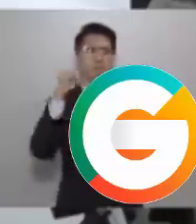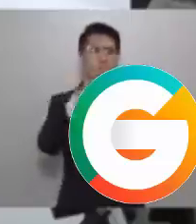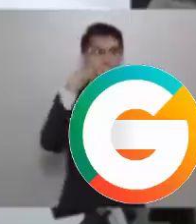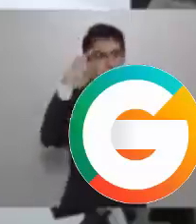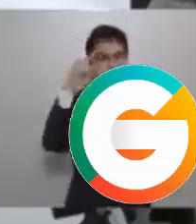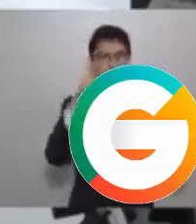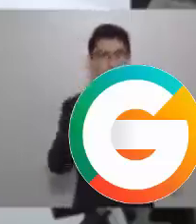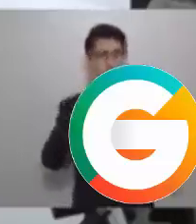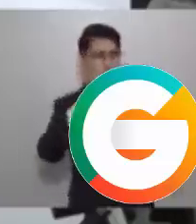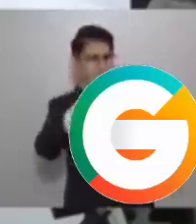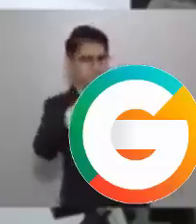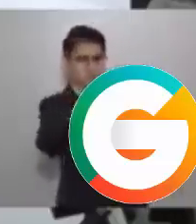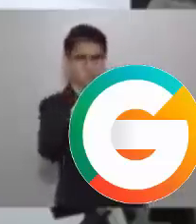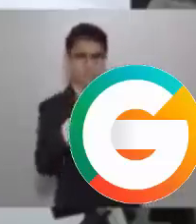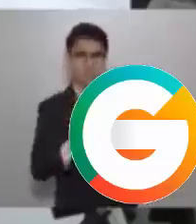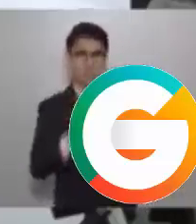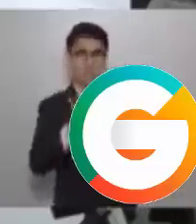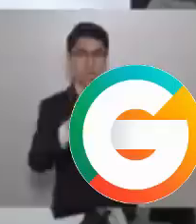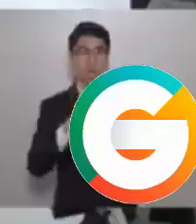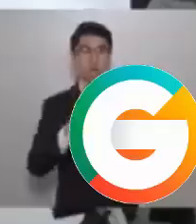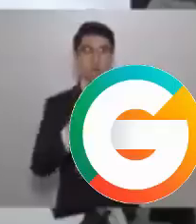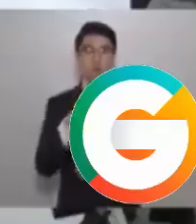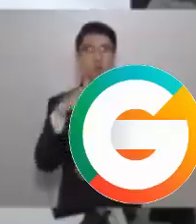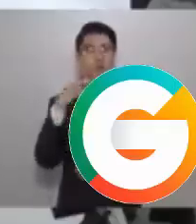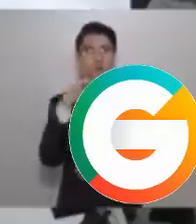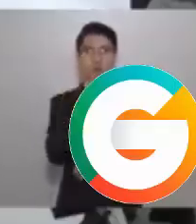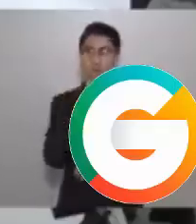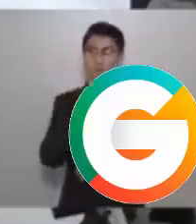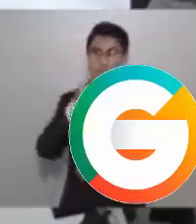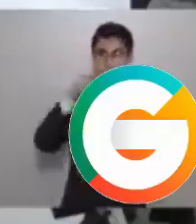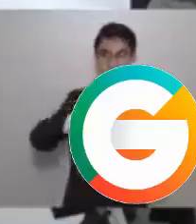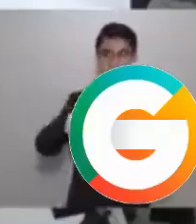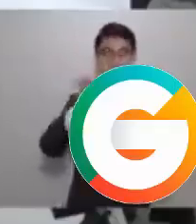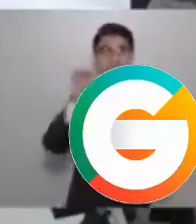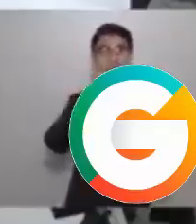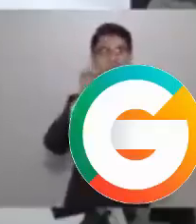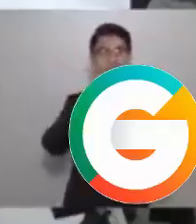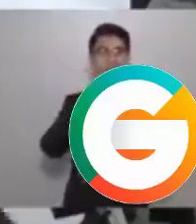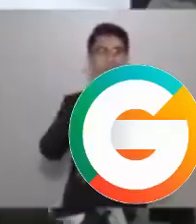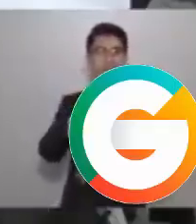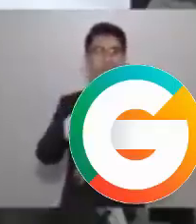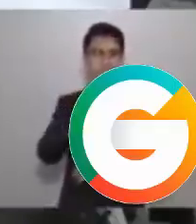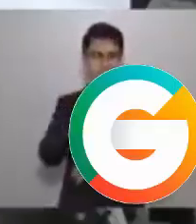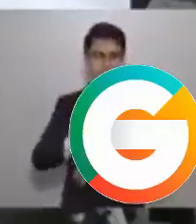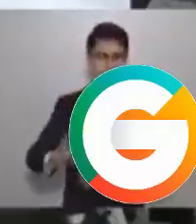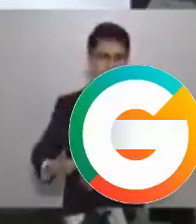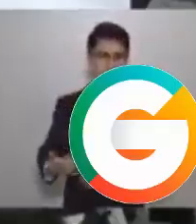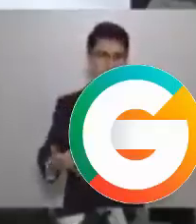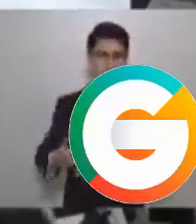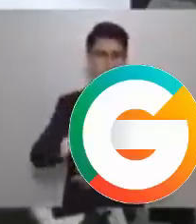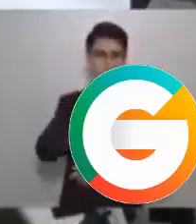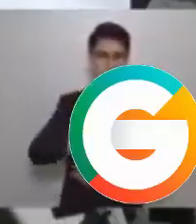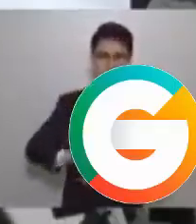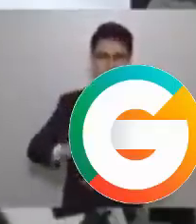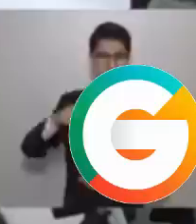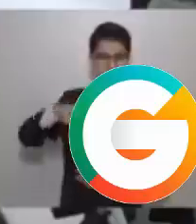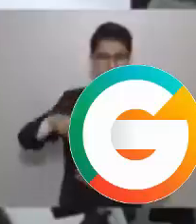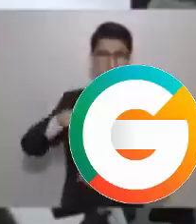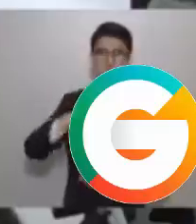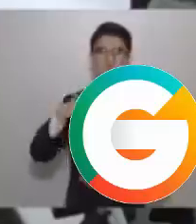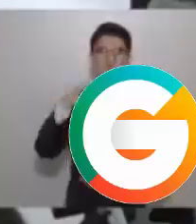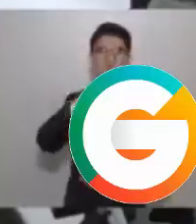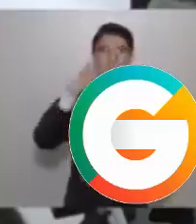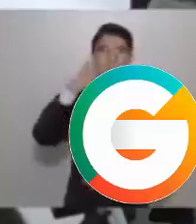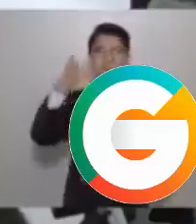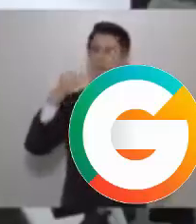Ensenada para hacerle del conocimiento de que el Estado y la Fiscalía estábamos en pro de hacer las acciones necesarias para la